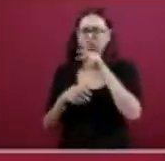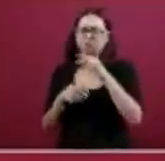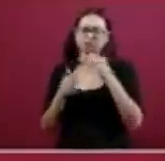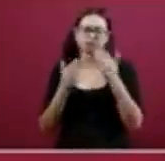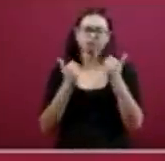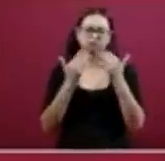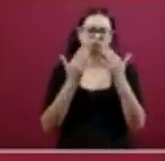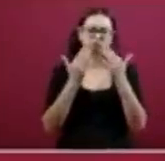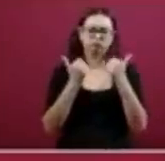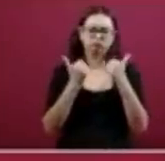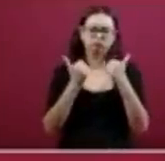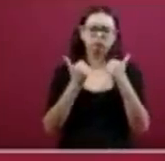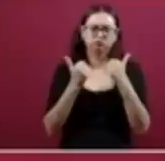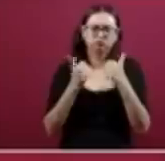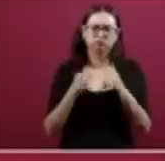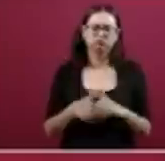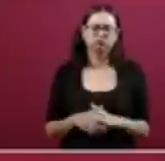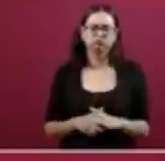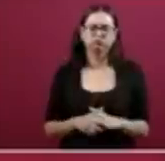Voy a